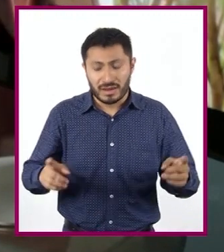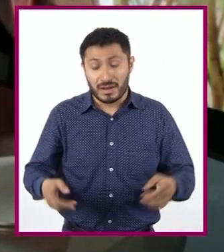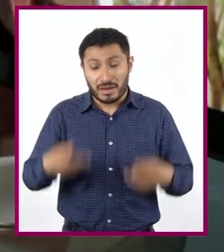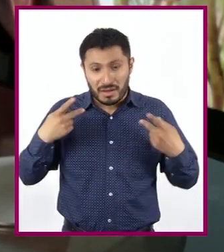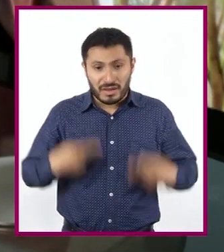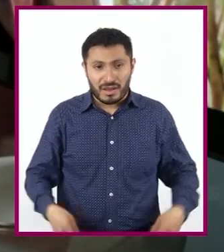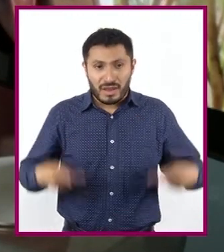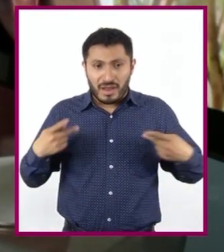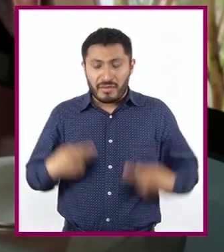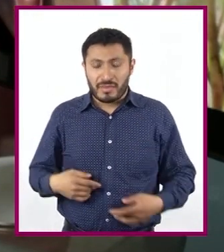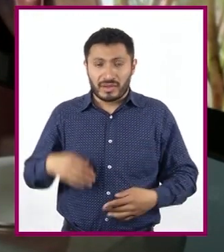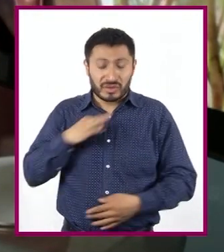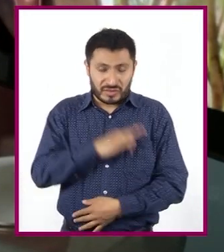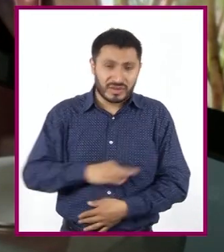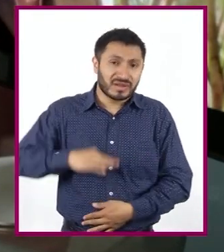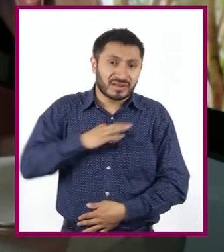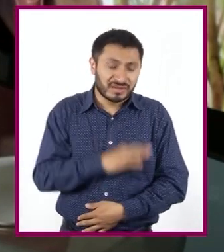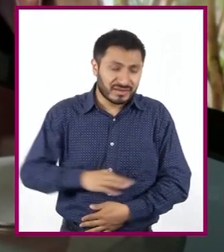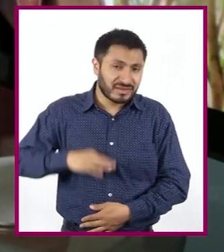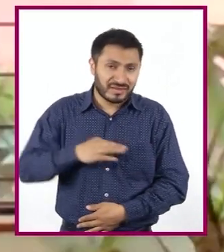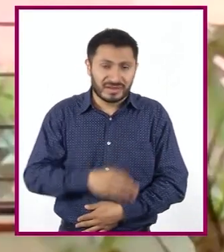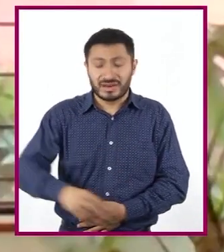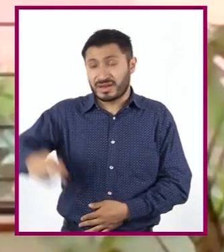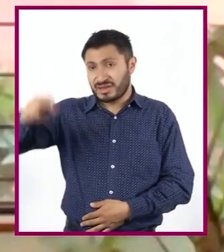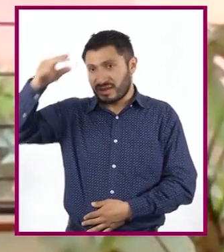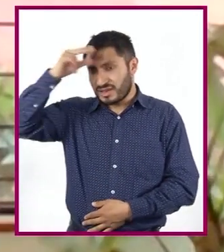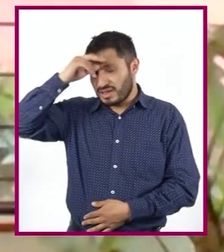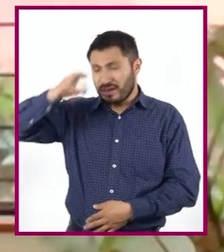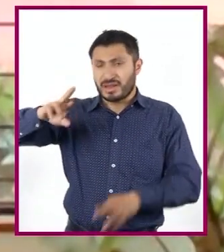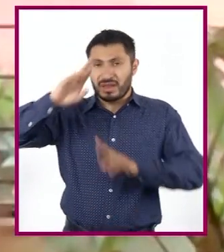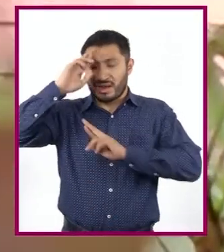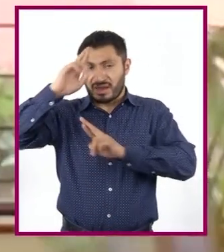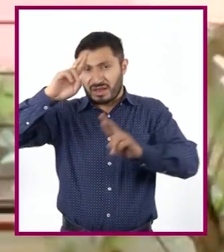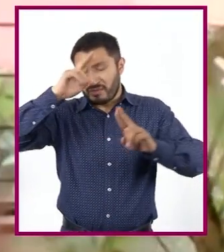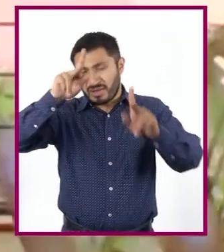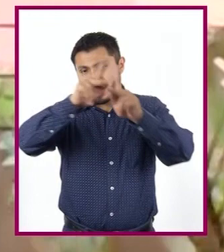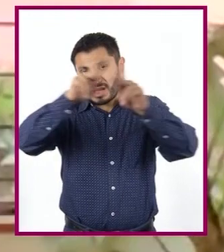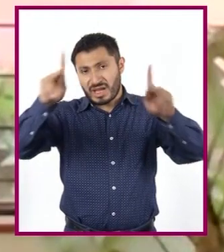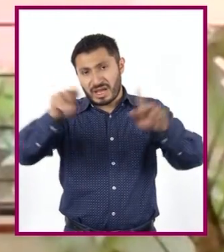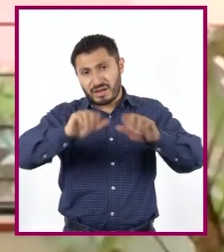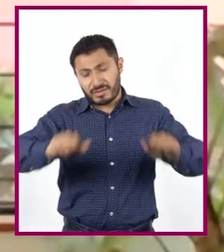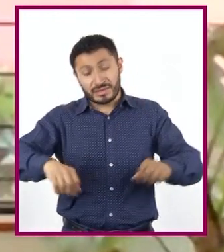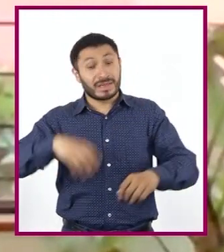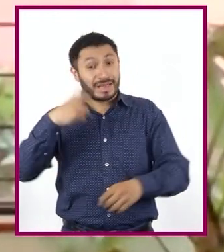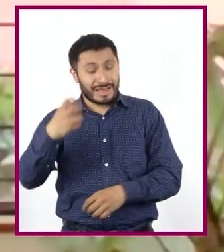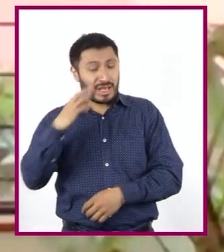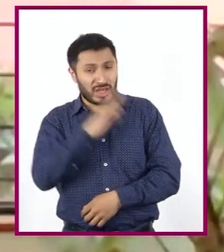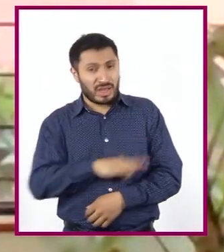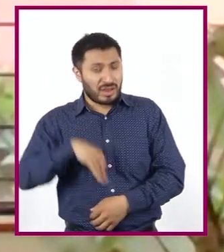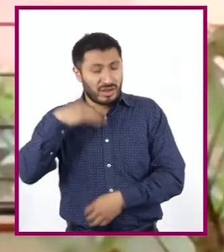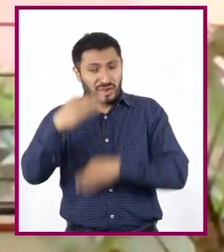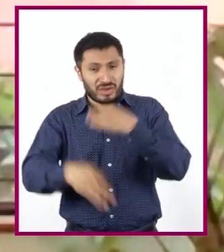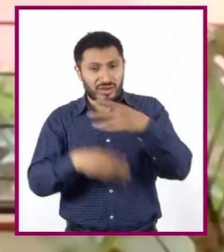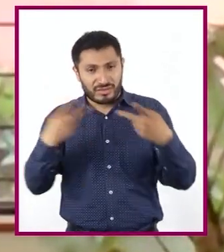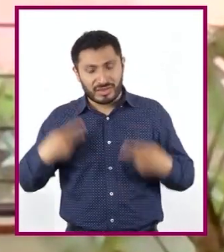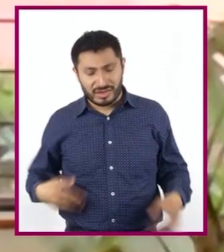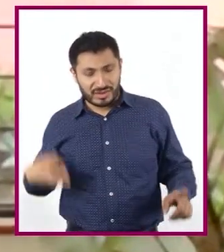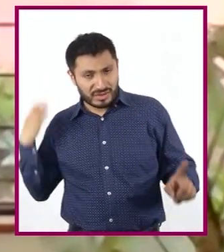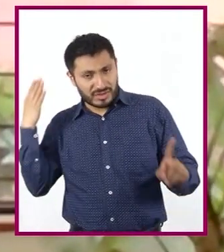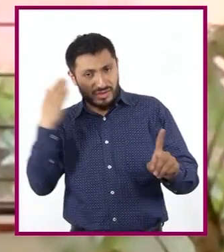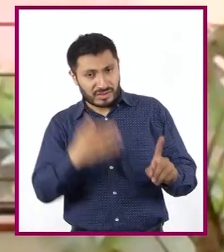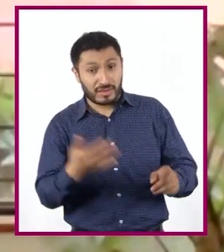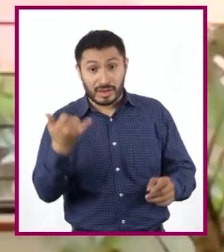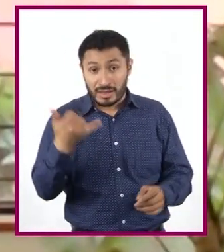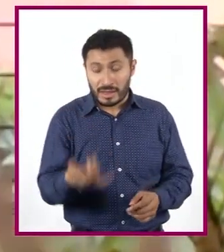libros a un buen precio. No hay pretexto para no leer, eso sí es clarísimo, sí podemos leer. Isaí, y para